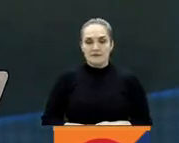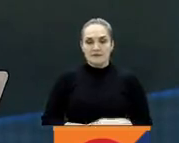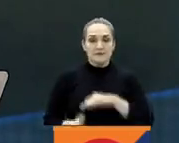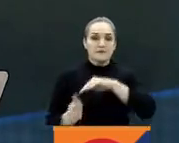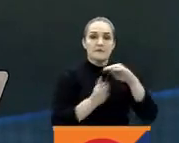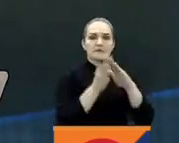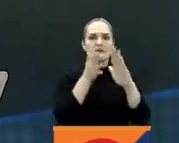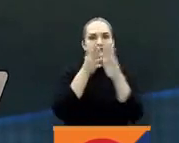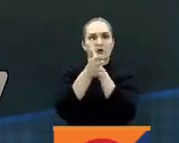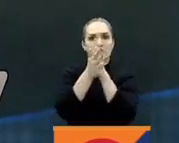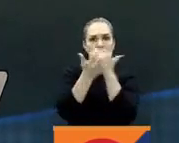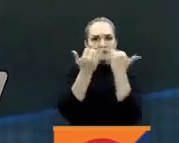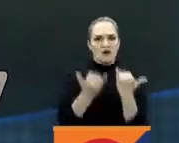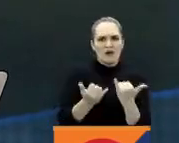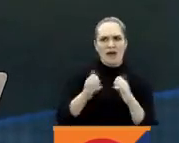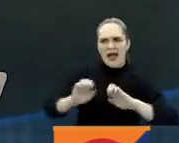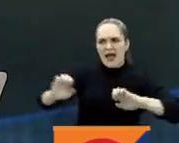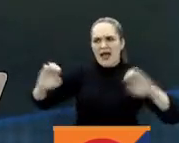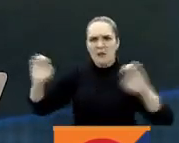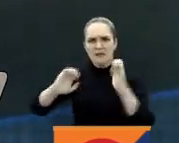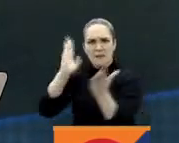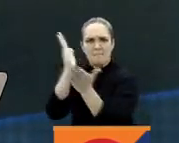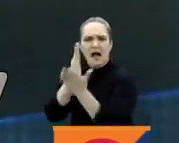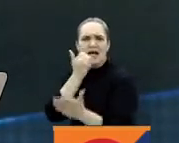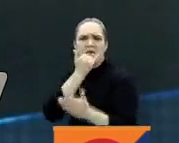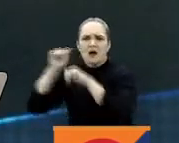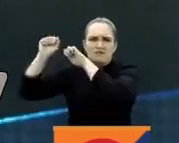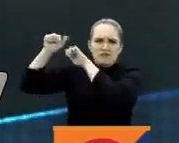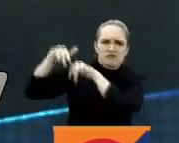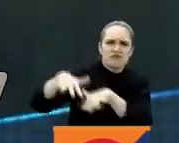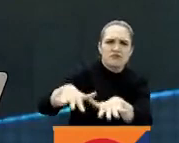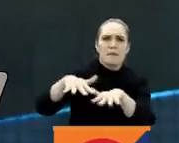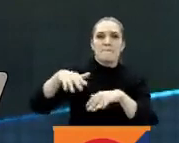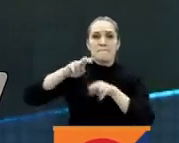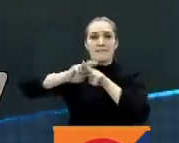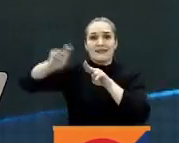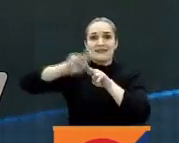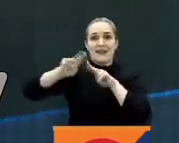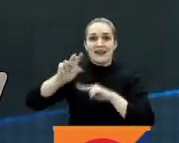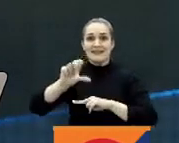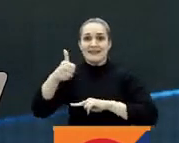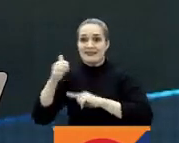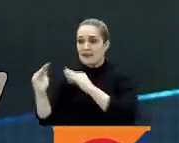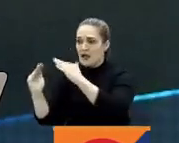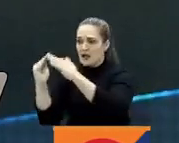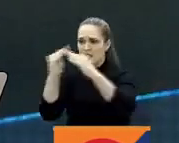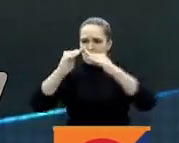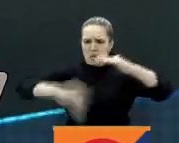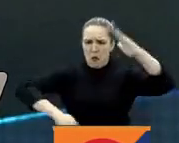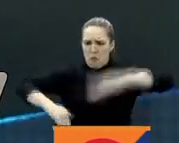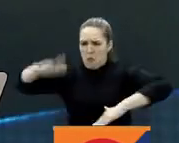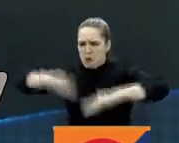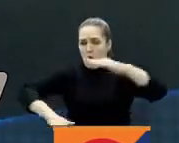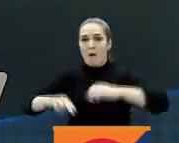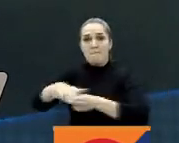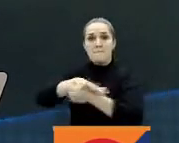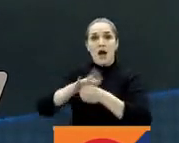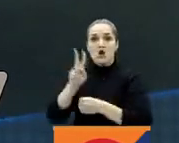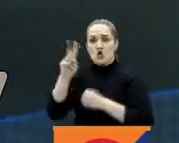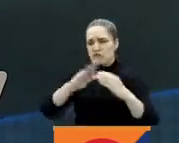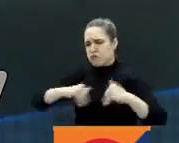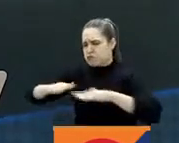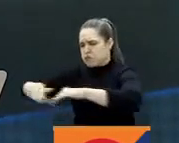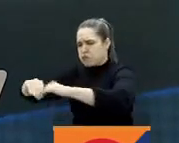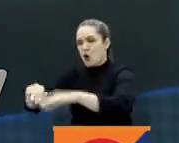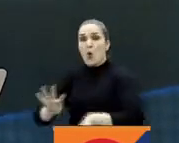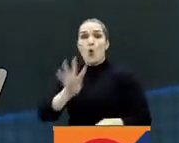Seguimos pendientes de la emergencia ocurrida en Manizales. 10 casas fueron arrasadas por un deslizamiento de tierra en 2 barrios de la ciudad. 4 personas